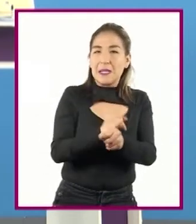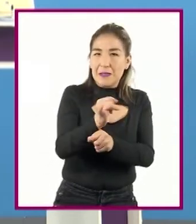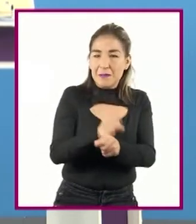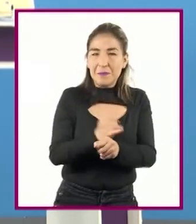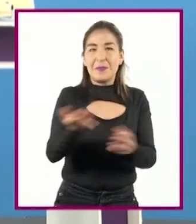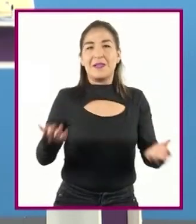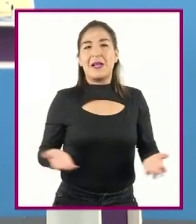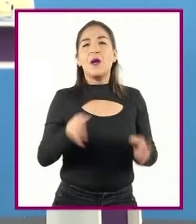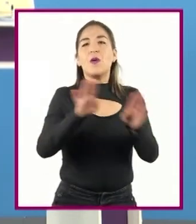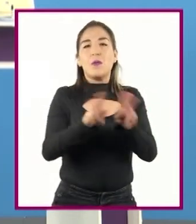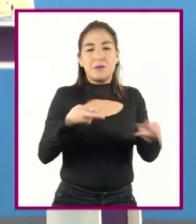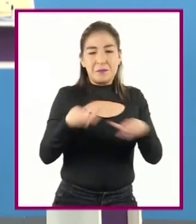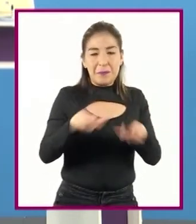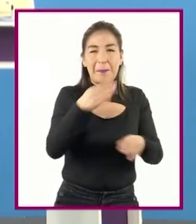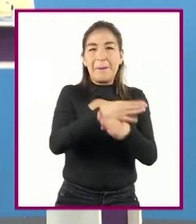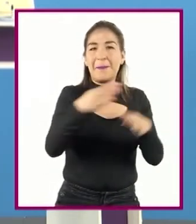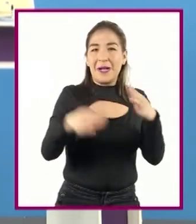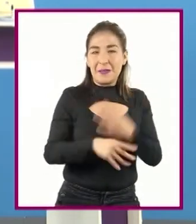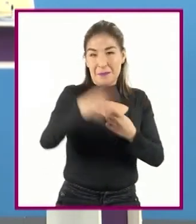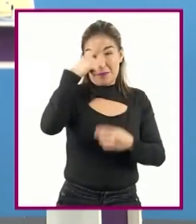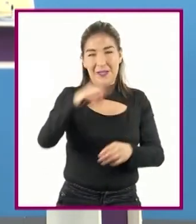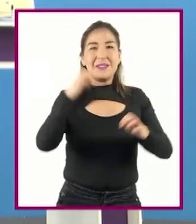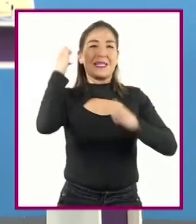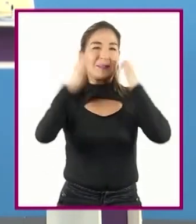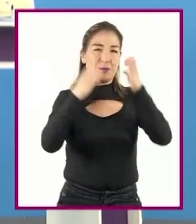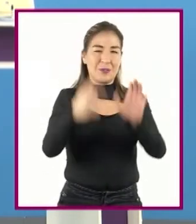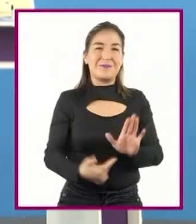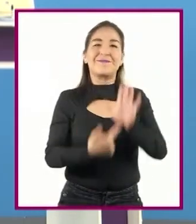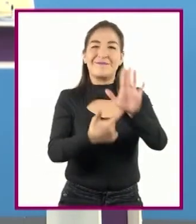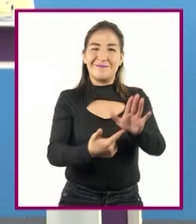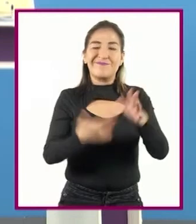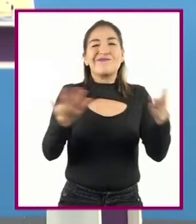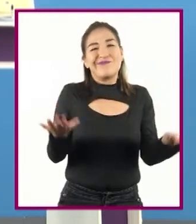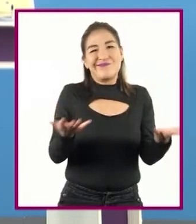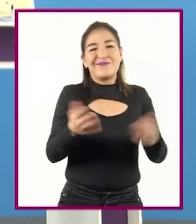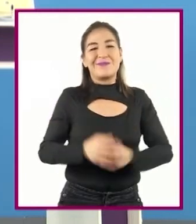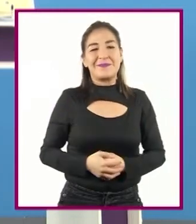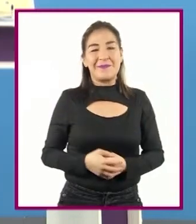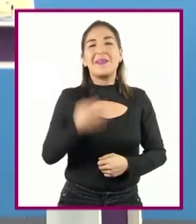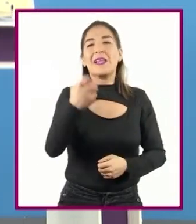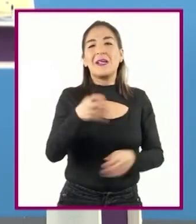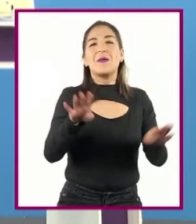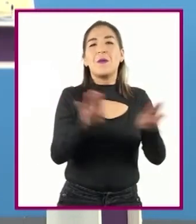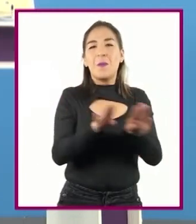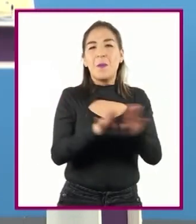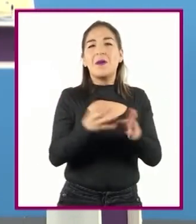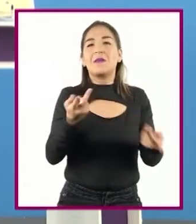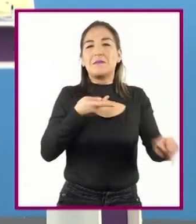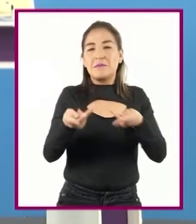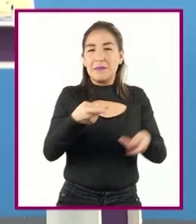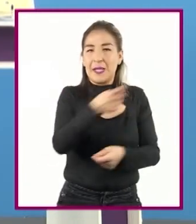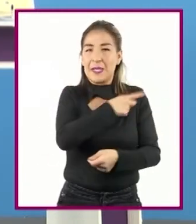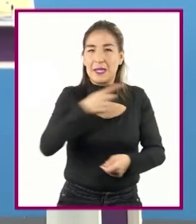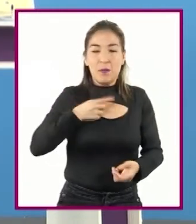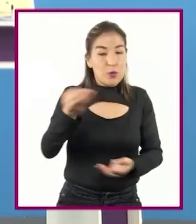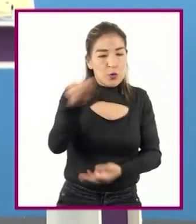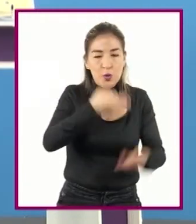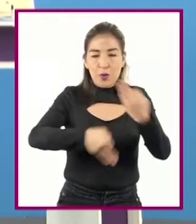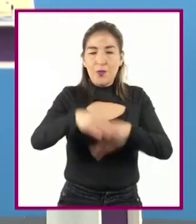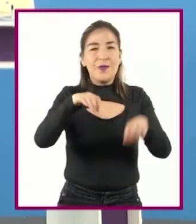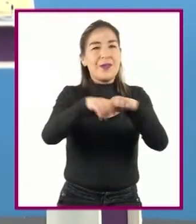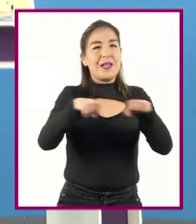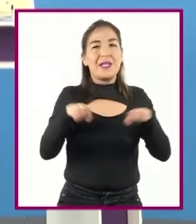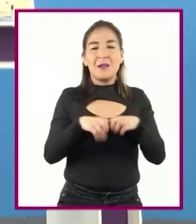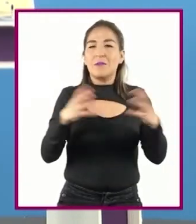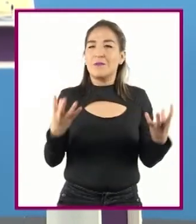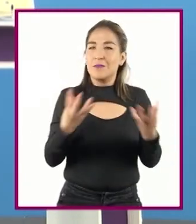investiguen, elaboren el material y expongan. En fin, que desarrollen lo que deberían hacer todas y